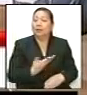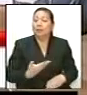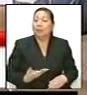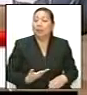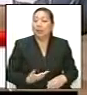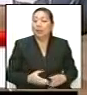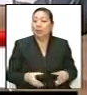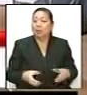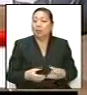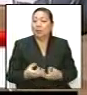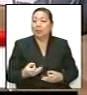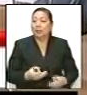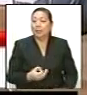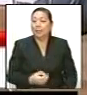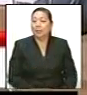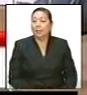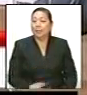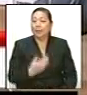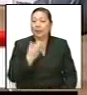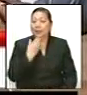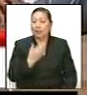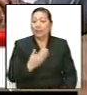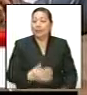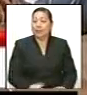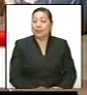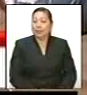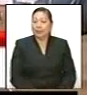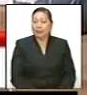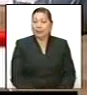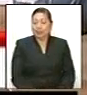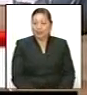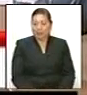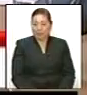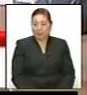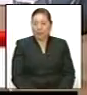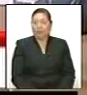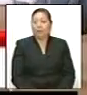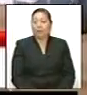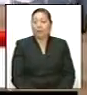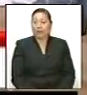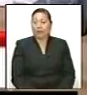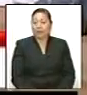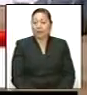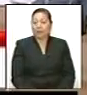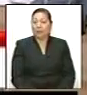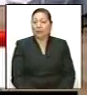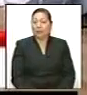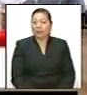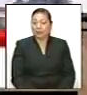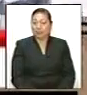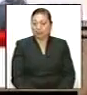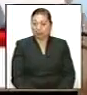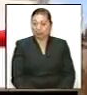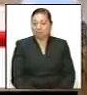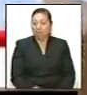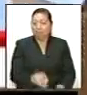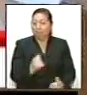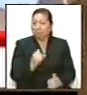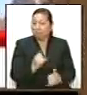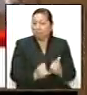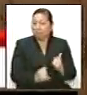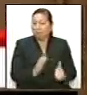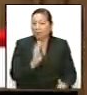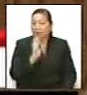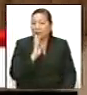de la Comisión de Presupuesto. Muchas gracias, señor presidente. Se agradece a Margarita Castro. Igualmente, habiendo terminado el rol